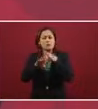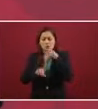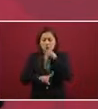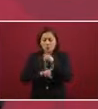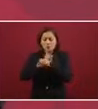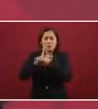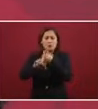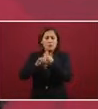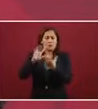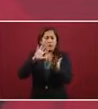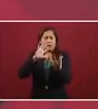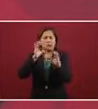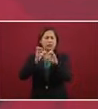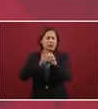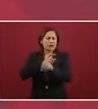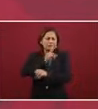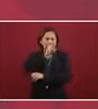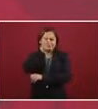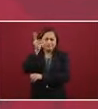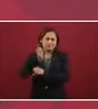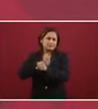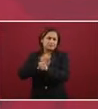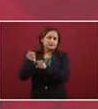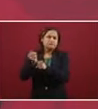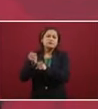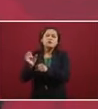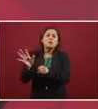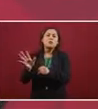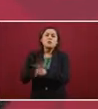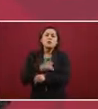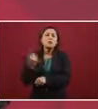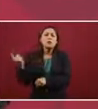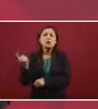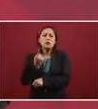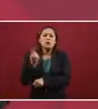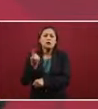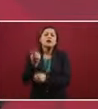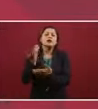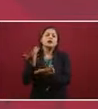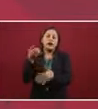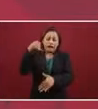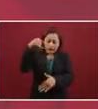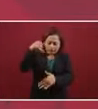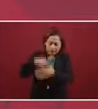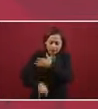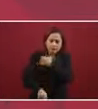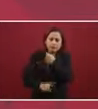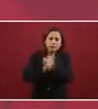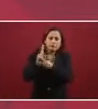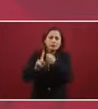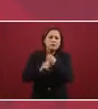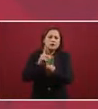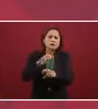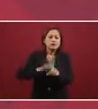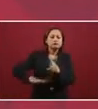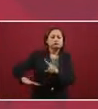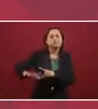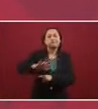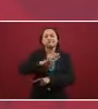por los problemas sociales, por la desintegración de las familias,